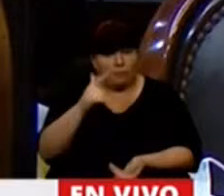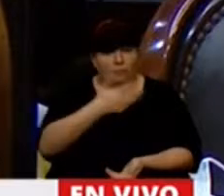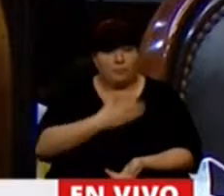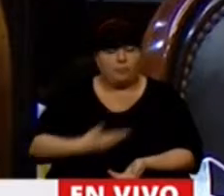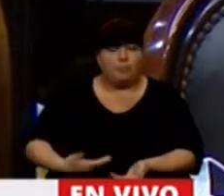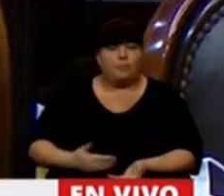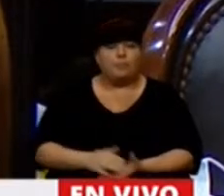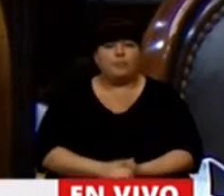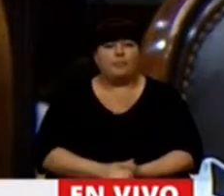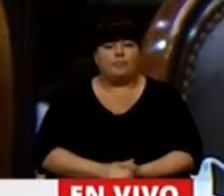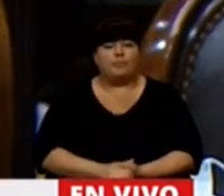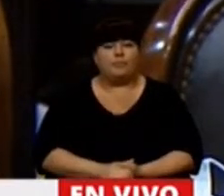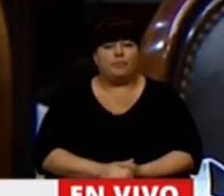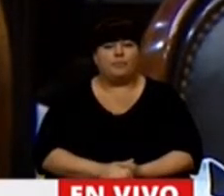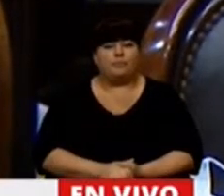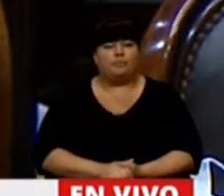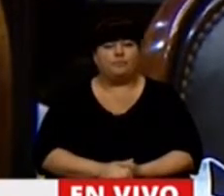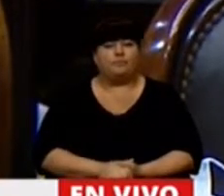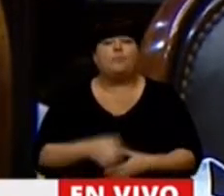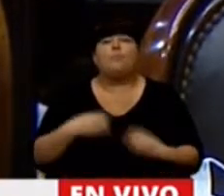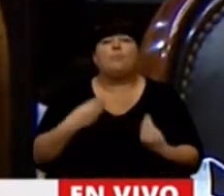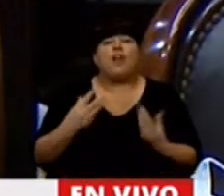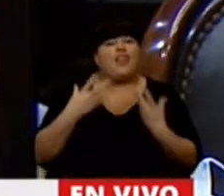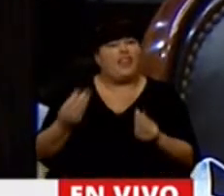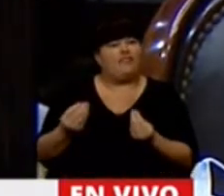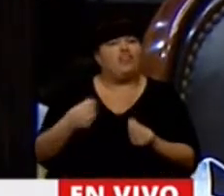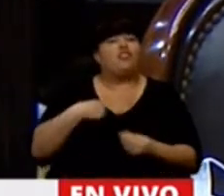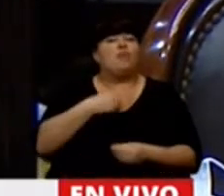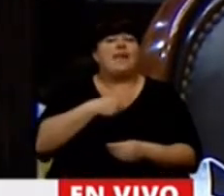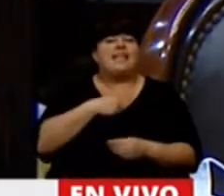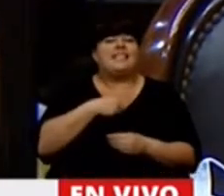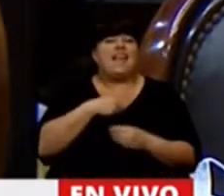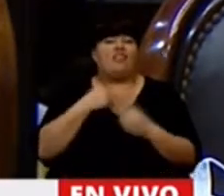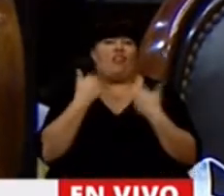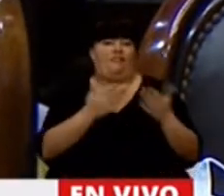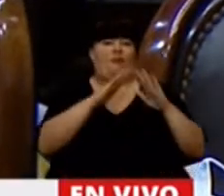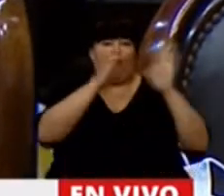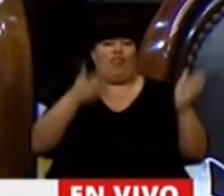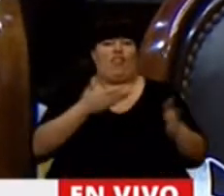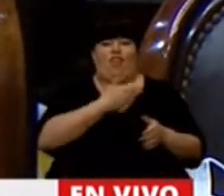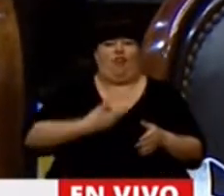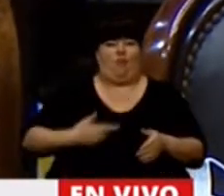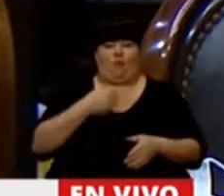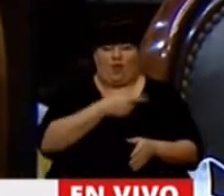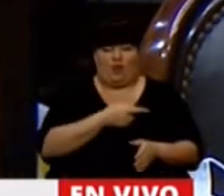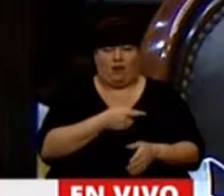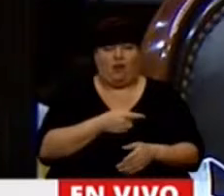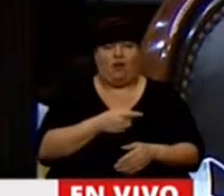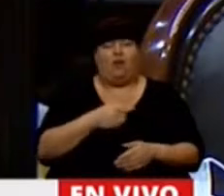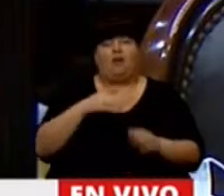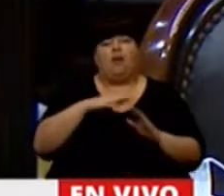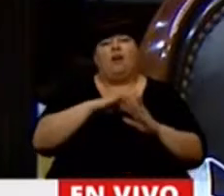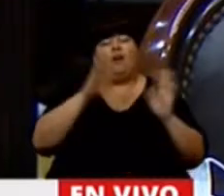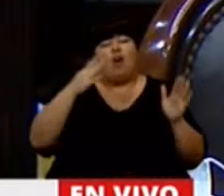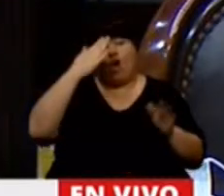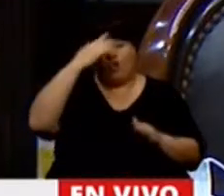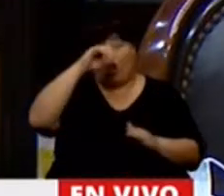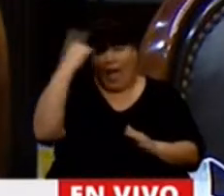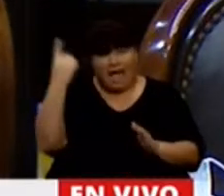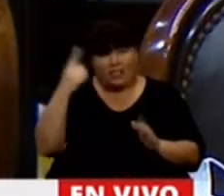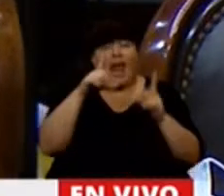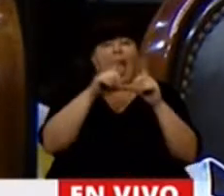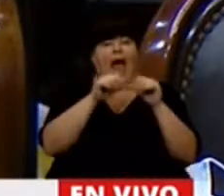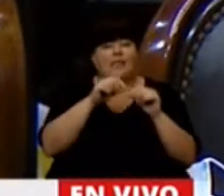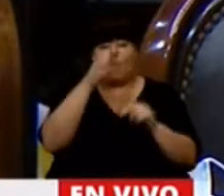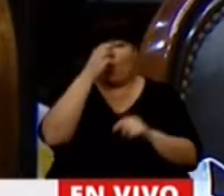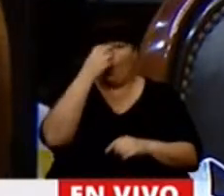presidente, porque me siento del lado de la institucionalidad. Y la Constitución Nacional, en su